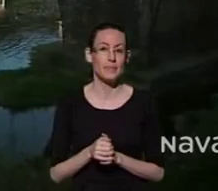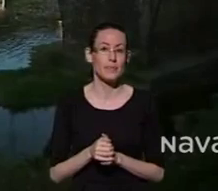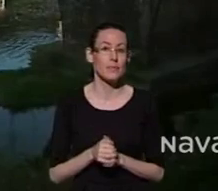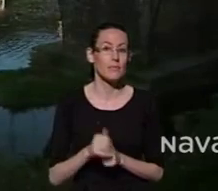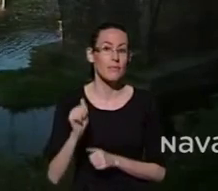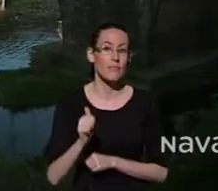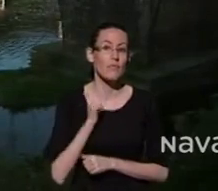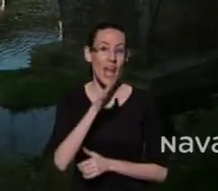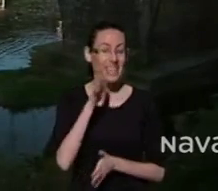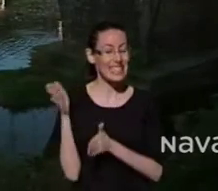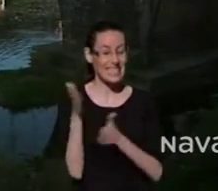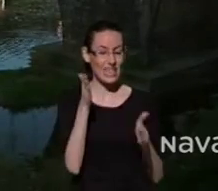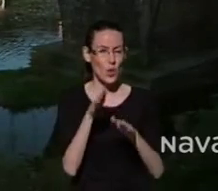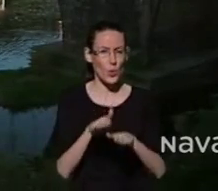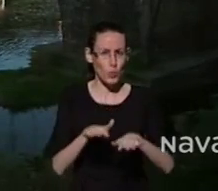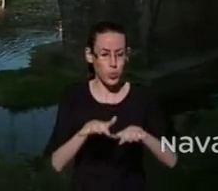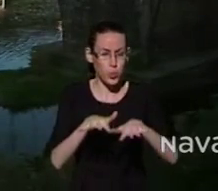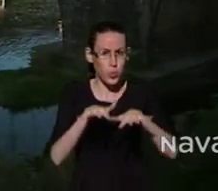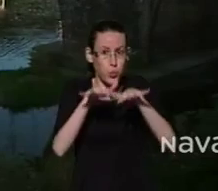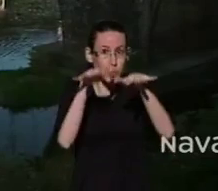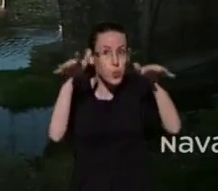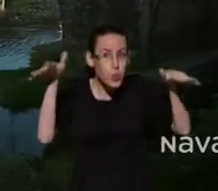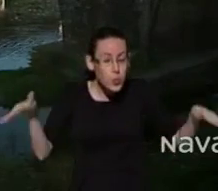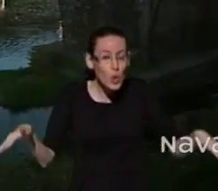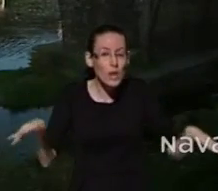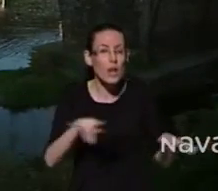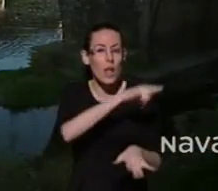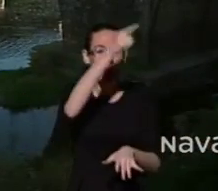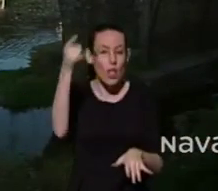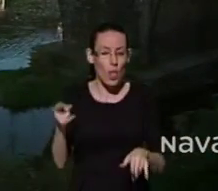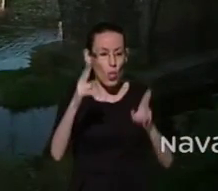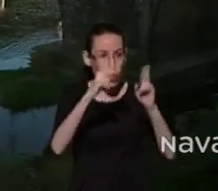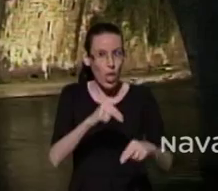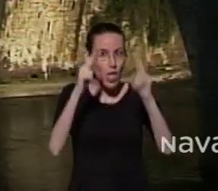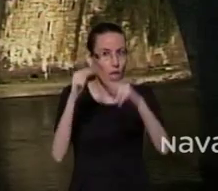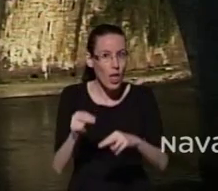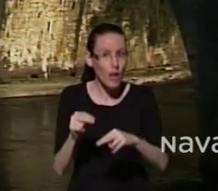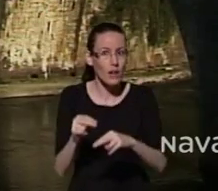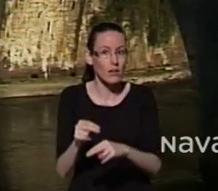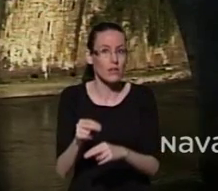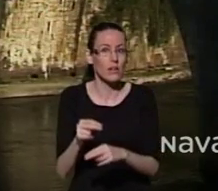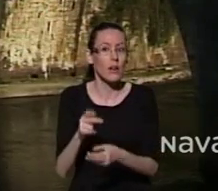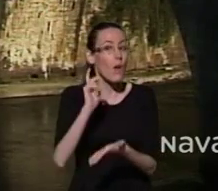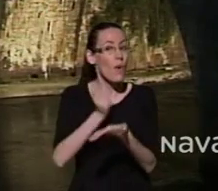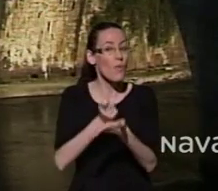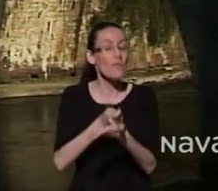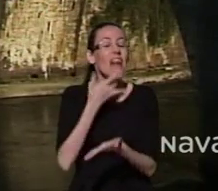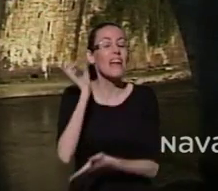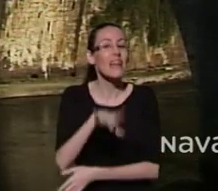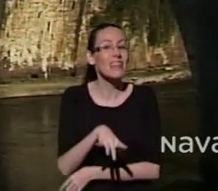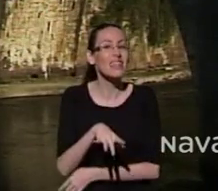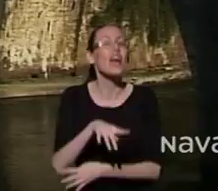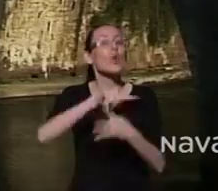en esos años los dos arcos, no solo tuvieron que pagarlo los cuatro pueblos, que ya he dicho